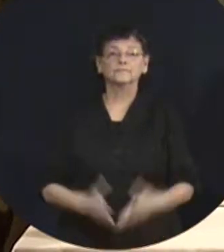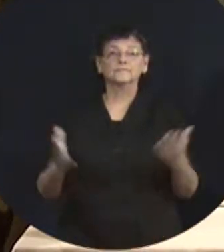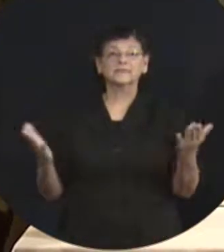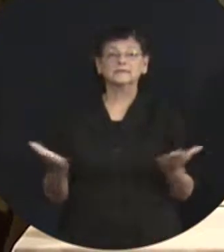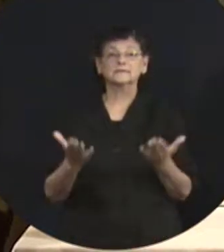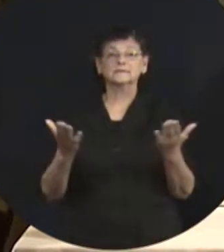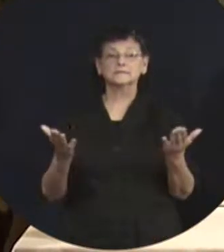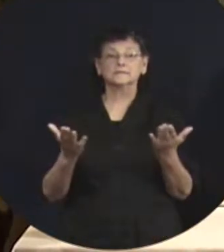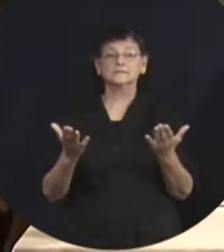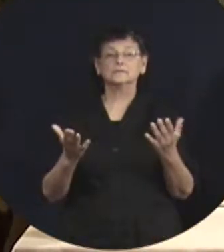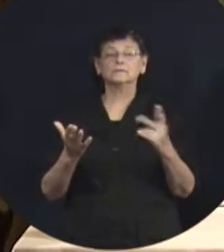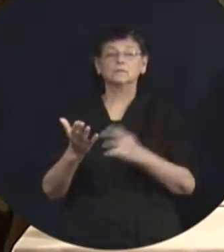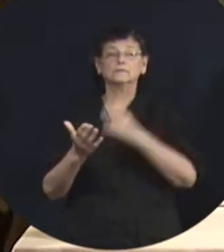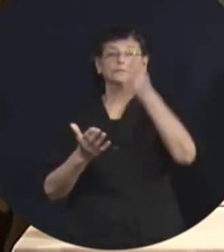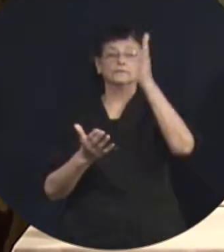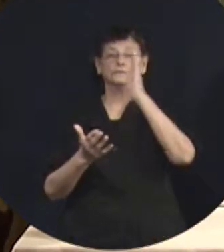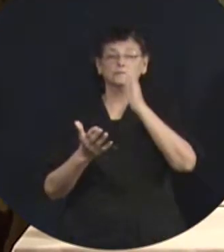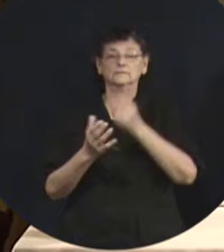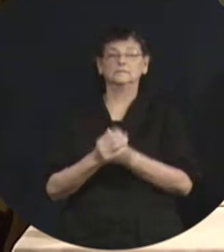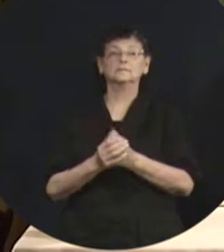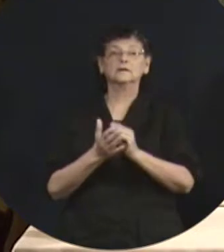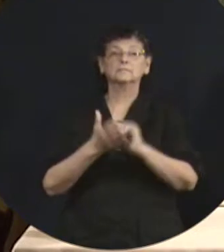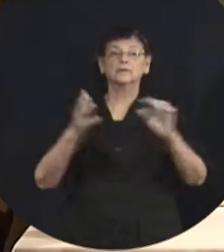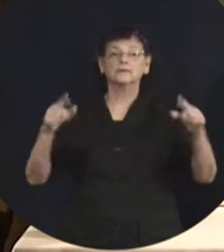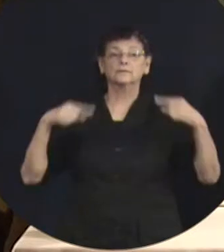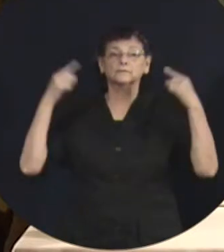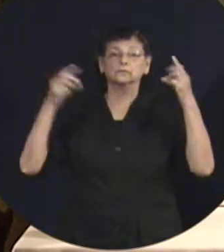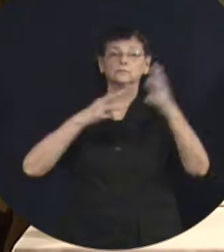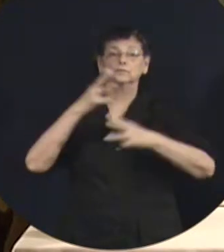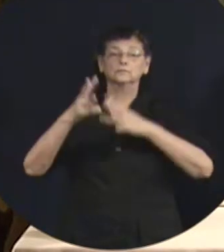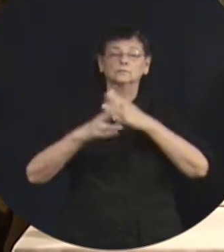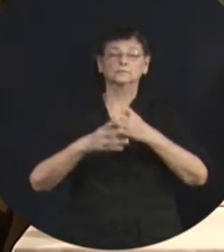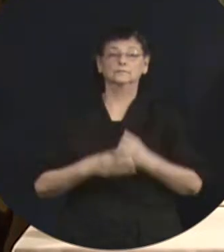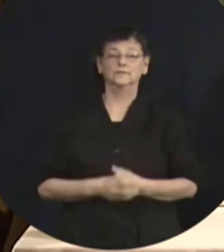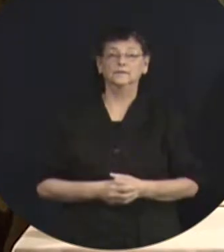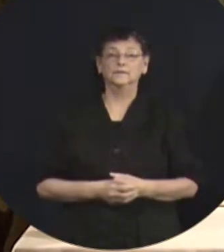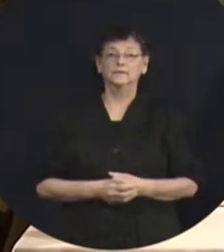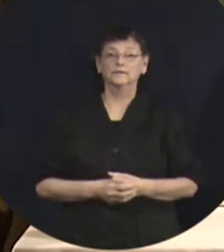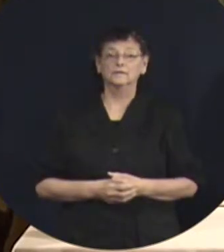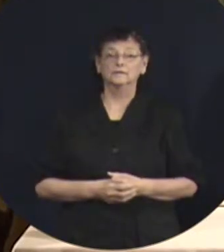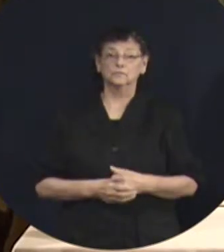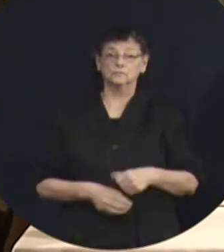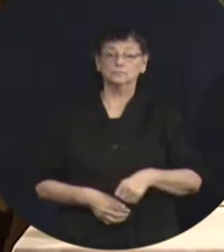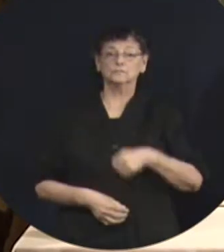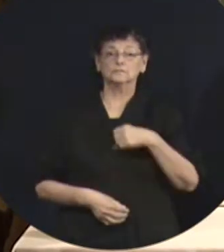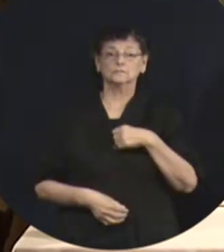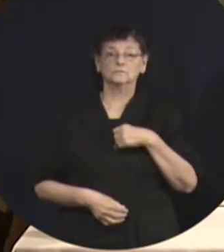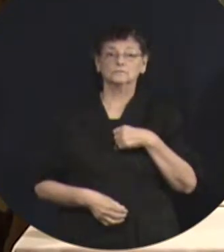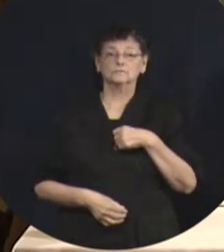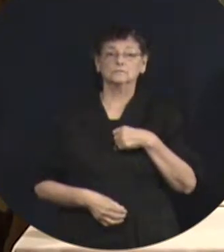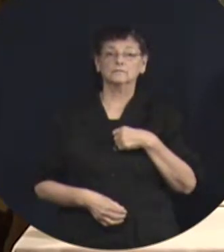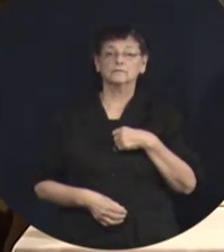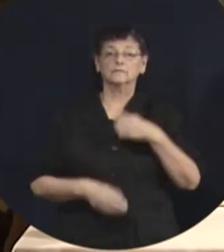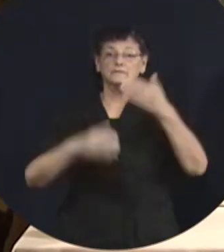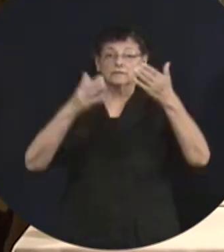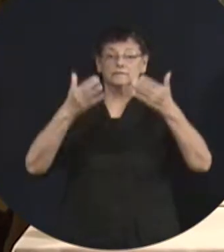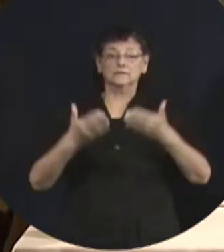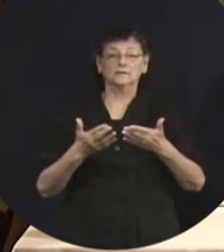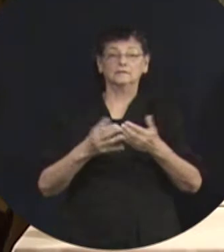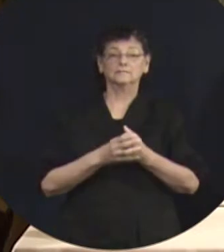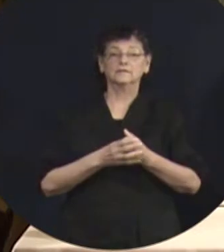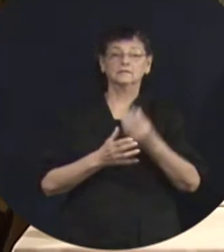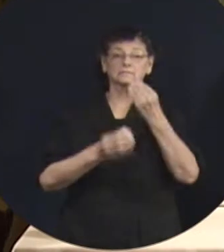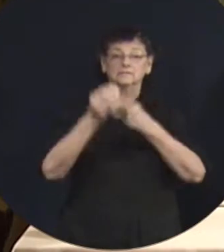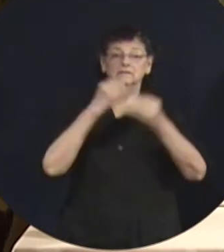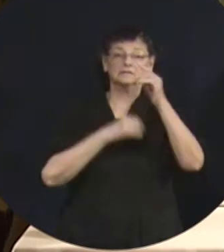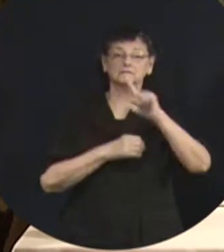Este es el Cordero de Dios que quita el pecado del mundo. Dichosos los invitados a